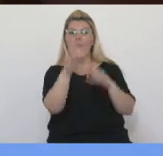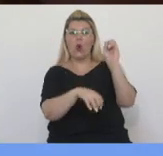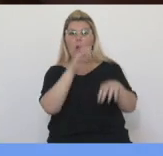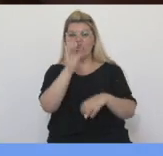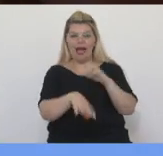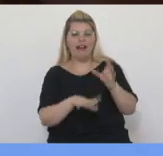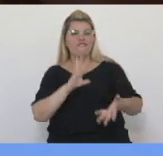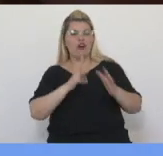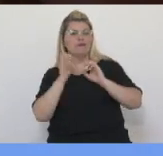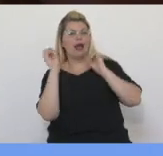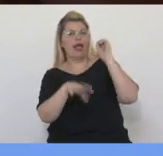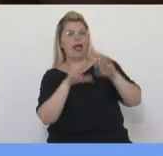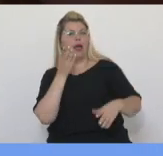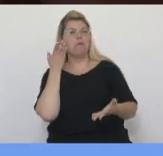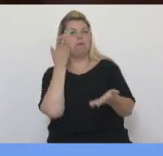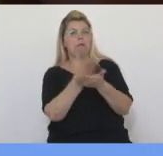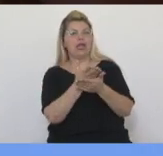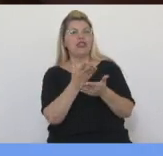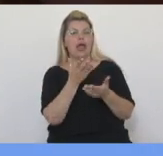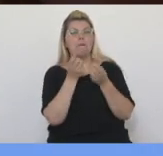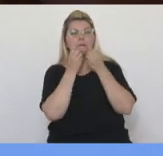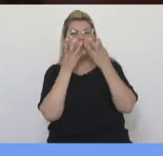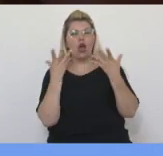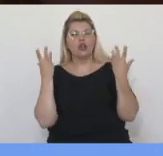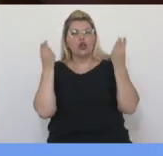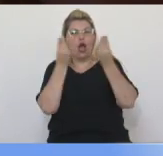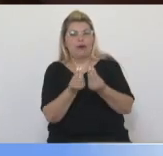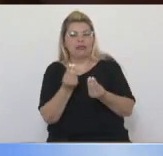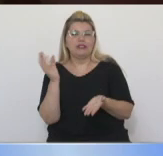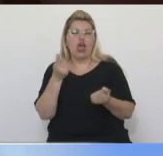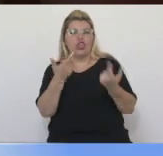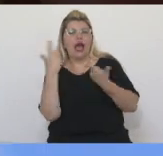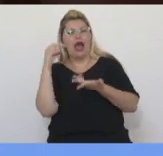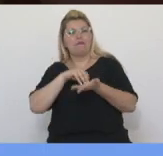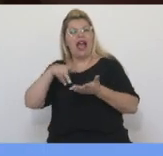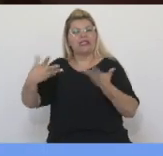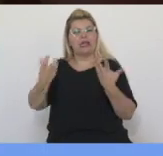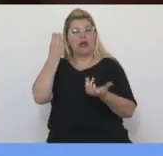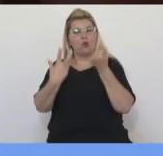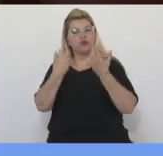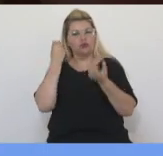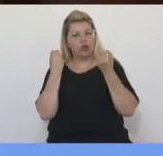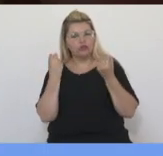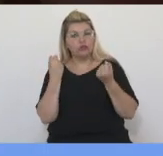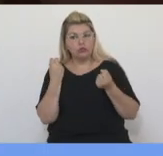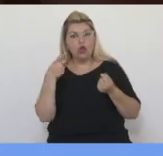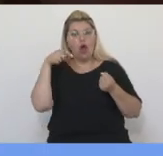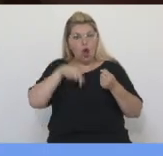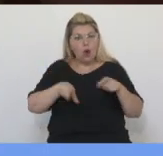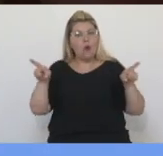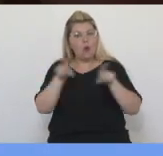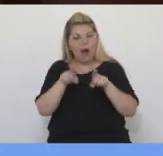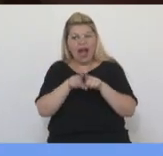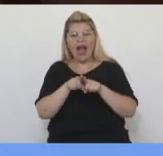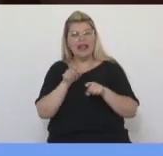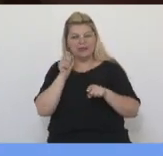pidiendo una mejor participa como participación y más recursos hoy la aplica con su gente tirando la